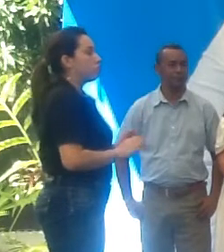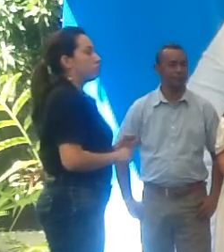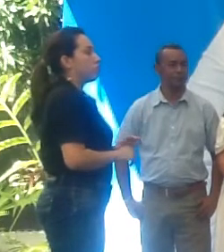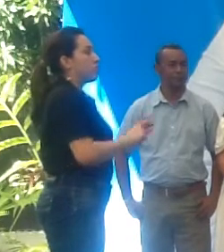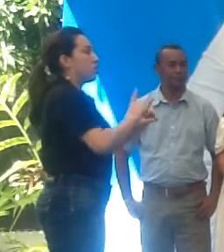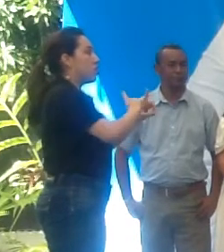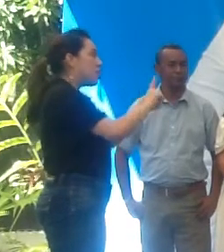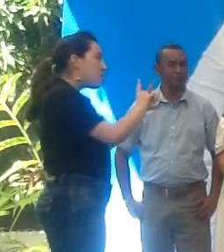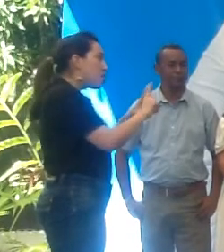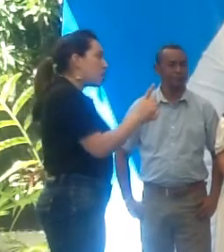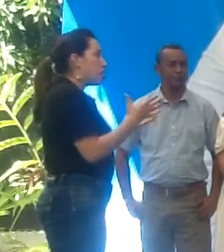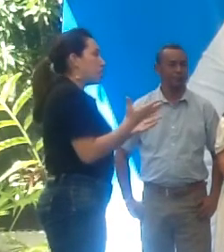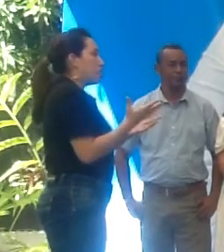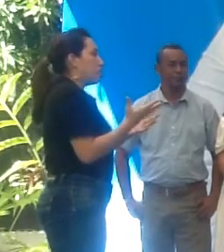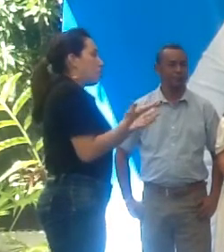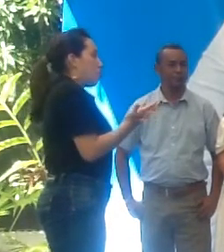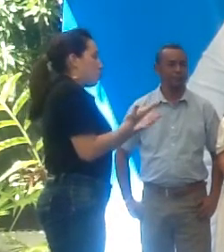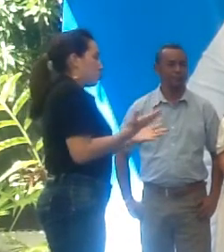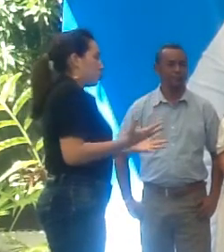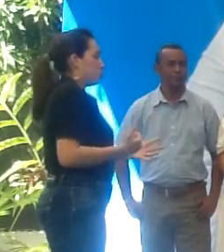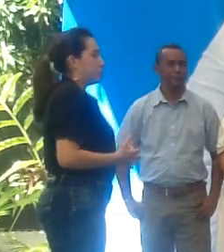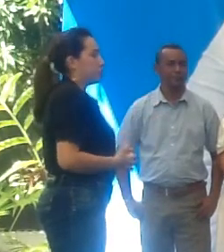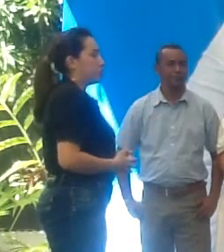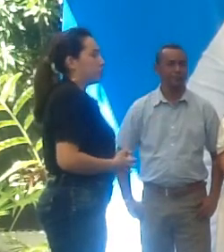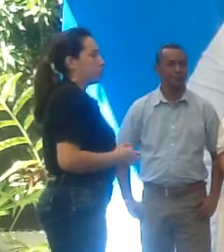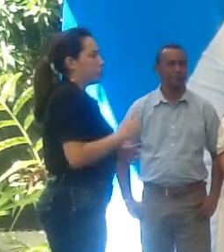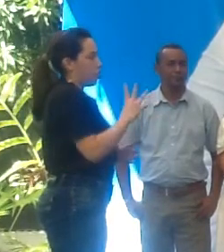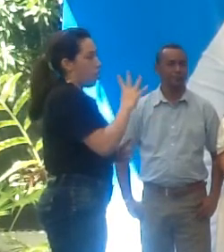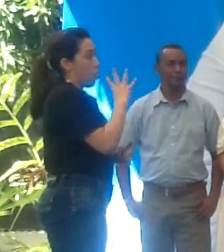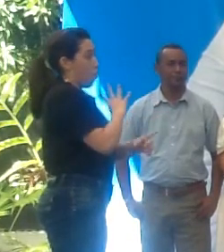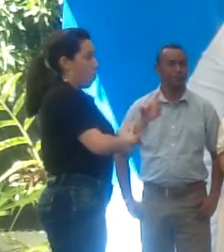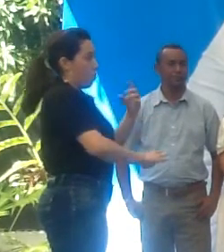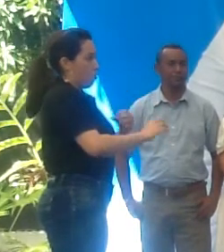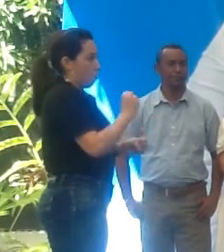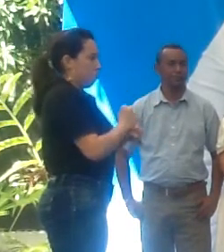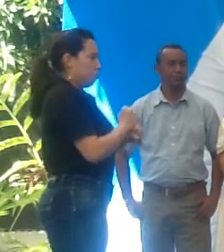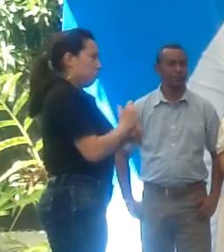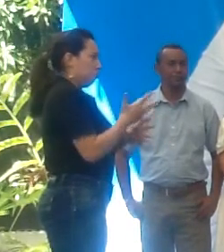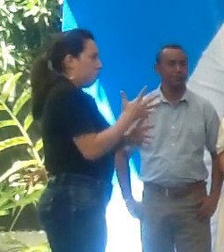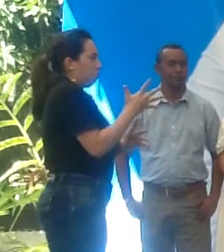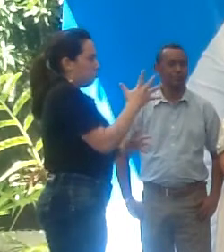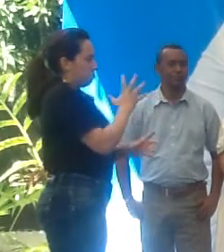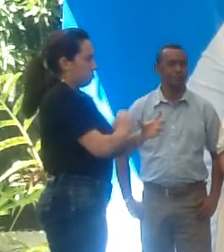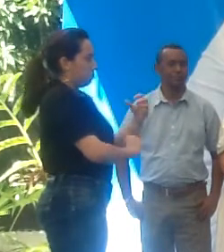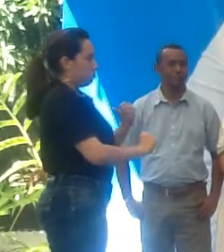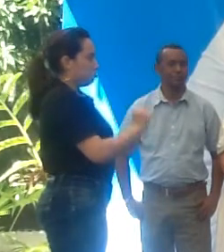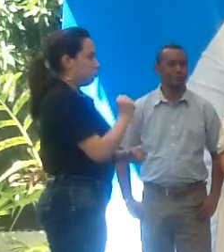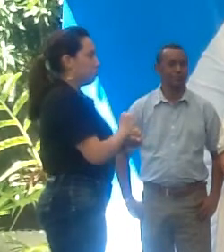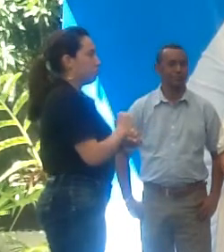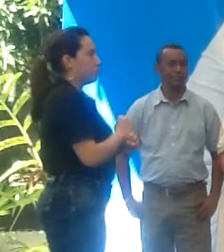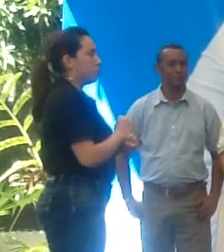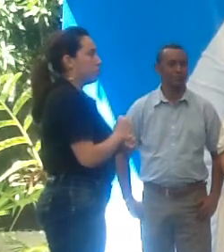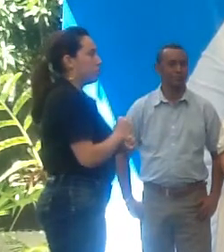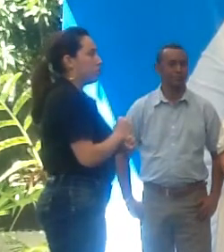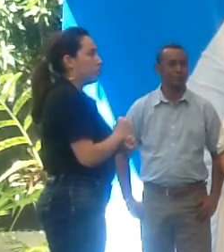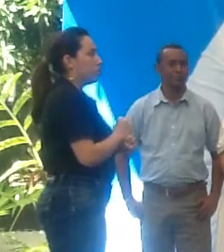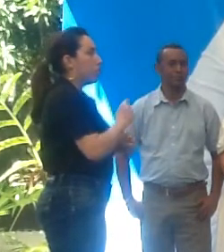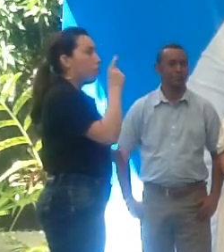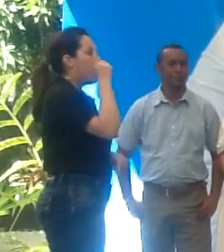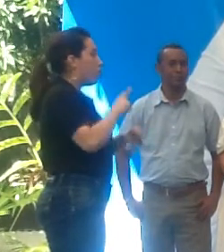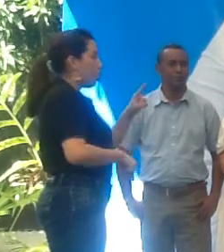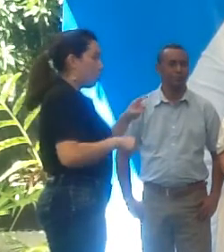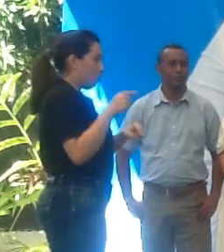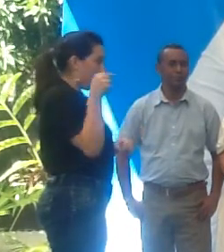en diferentes áreas. Hace 4 años o hace 5 años no podíamos llegar a